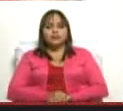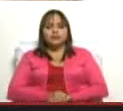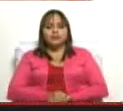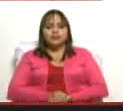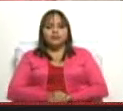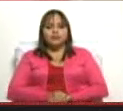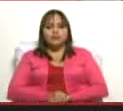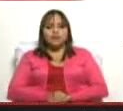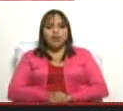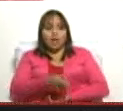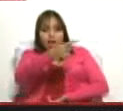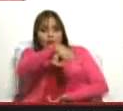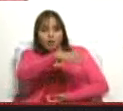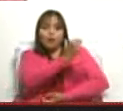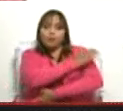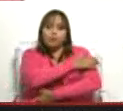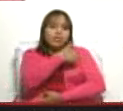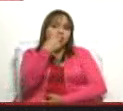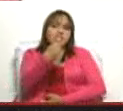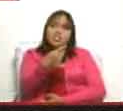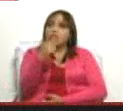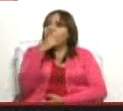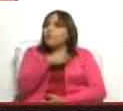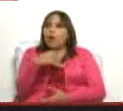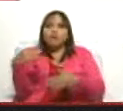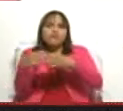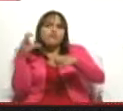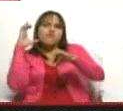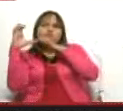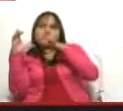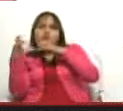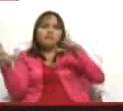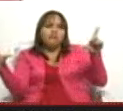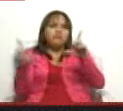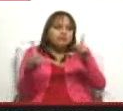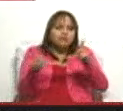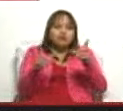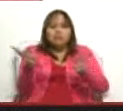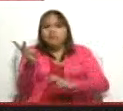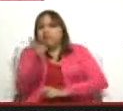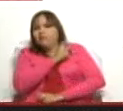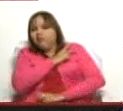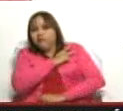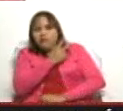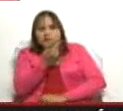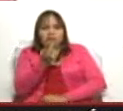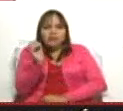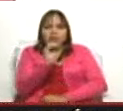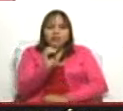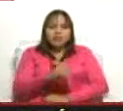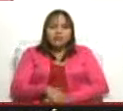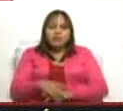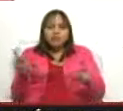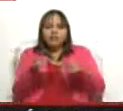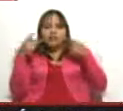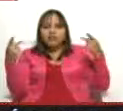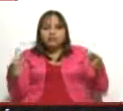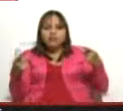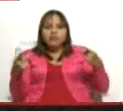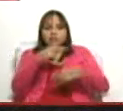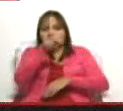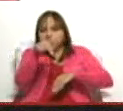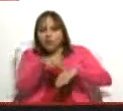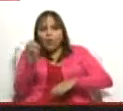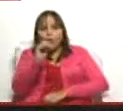Ellos se quejan ahorita que no tienen los grandes medios. No tienen aquí al Nacional, no tienen aquí